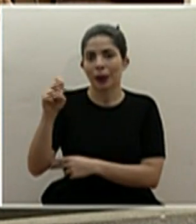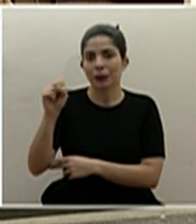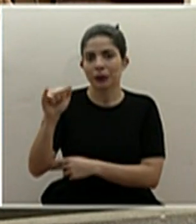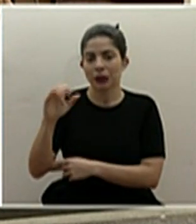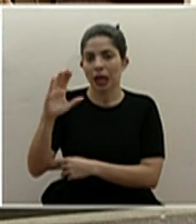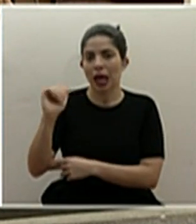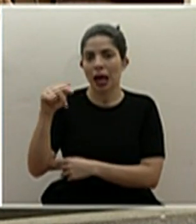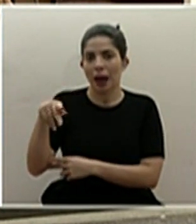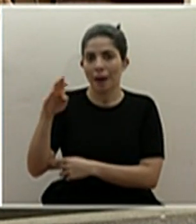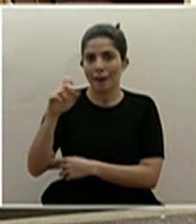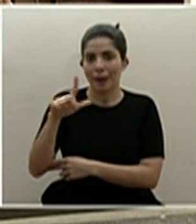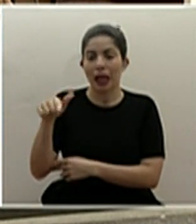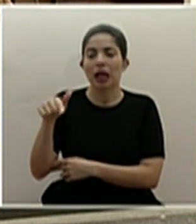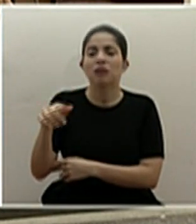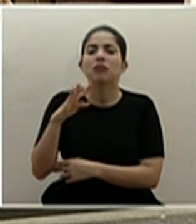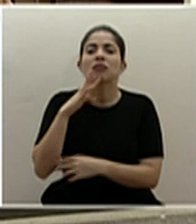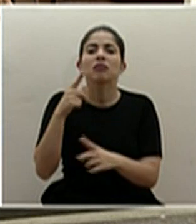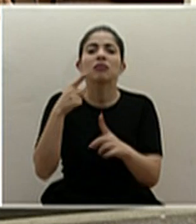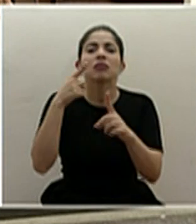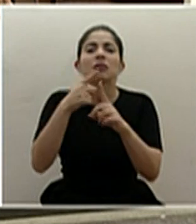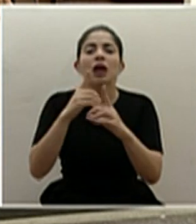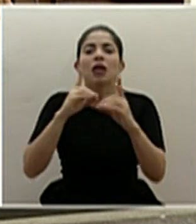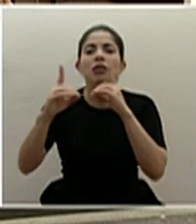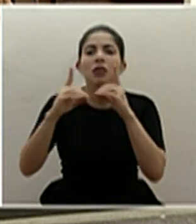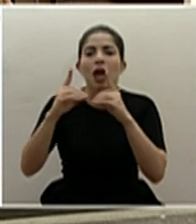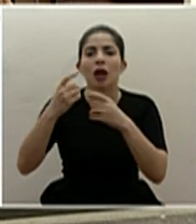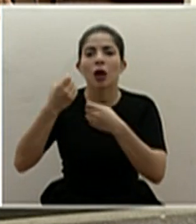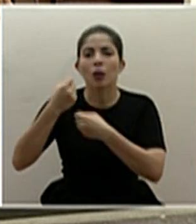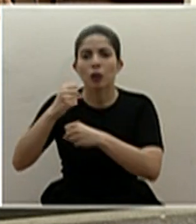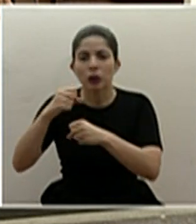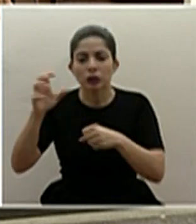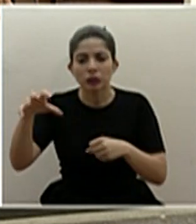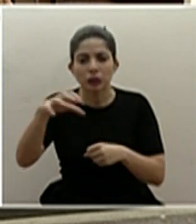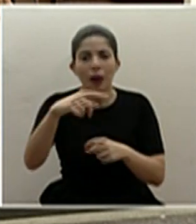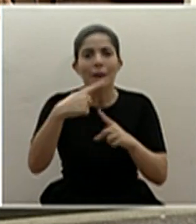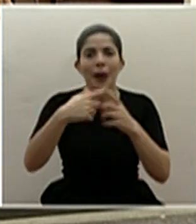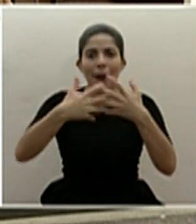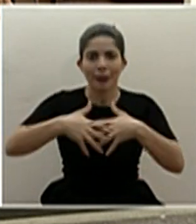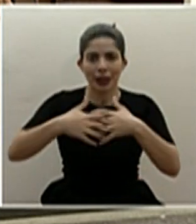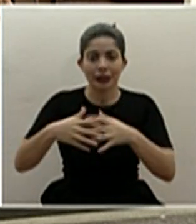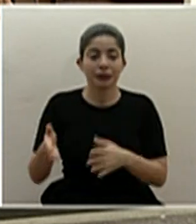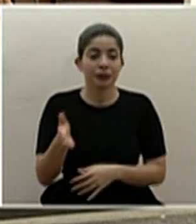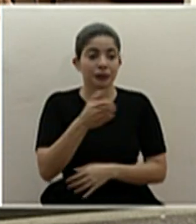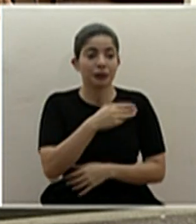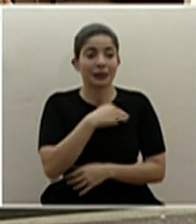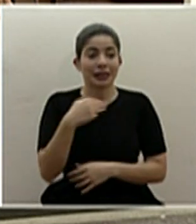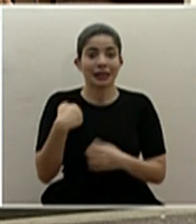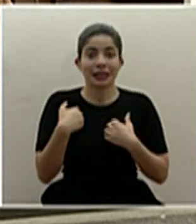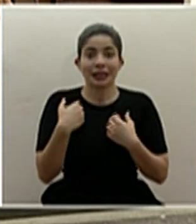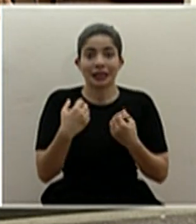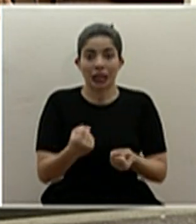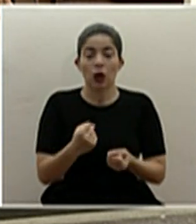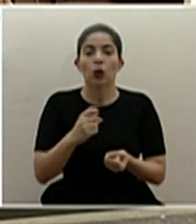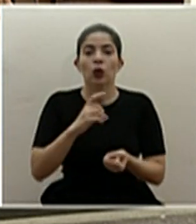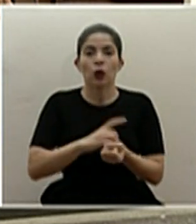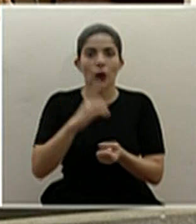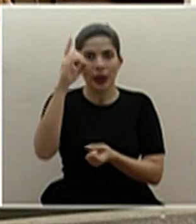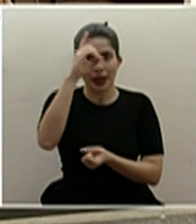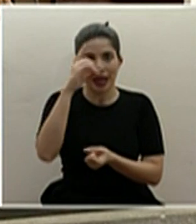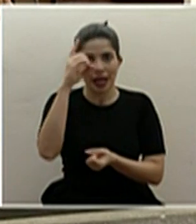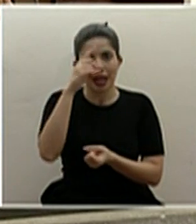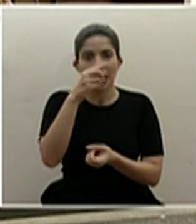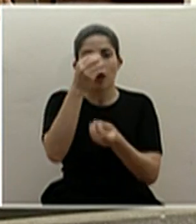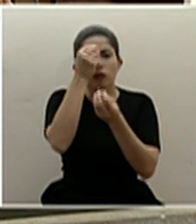el diálogo con gobiernos locales y el sector empresarial. También nos acompaña el ministro de Salud, el doctor Daniel Salas, quien brindará el